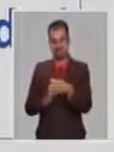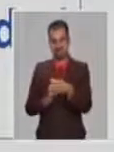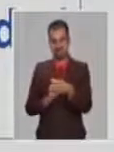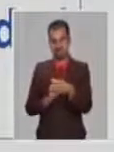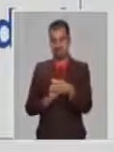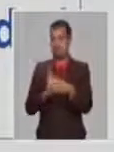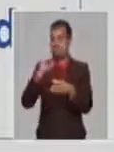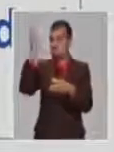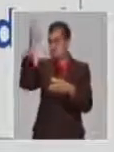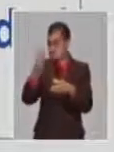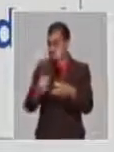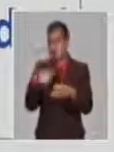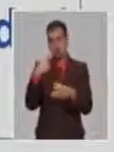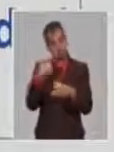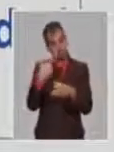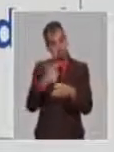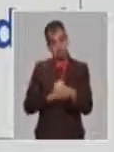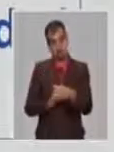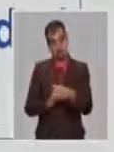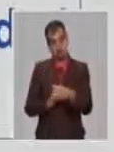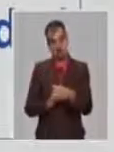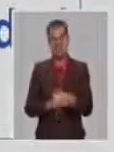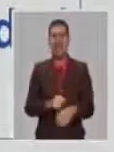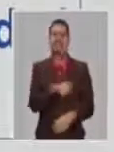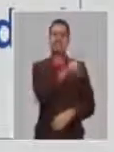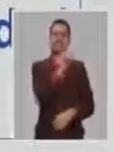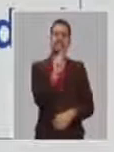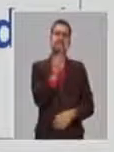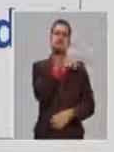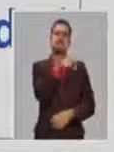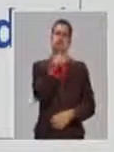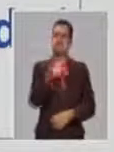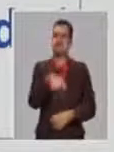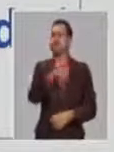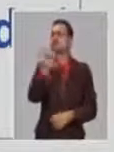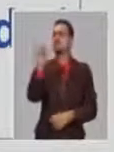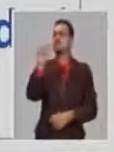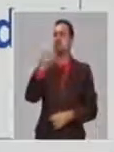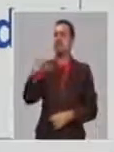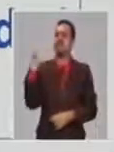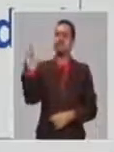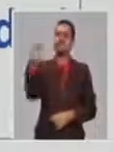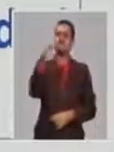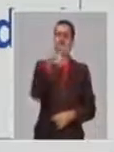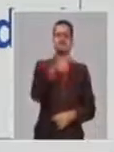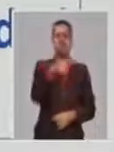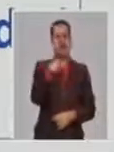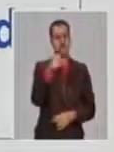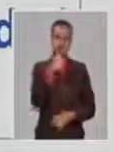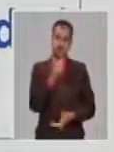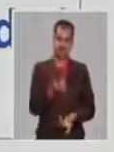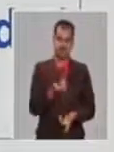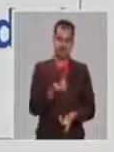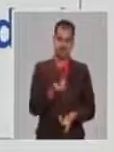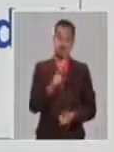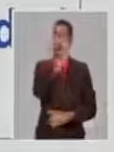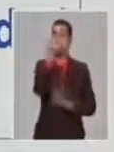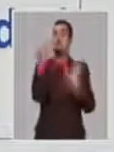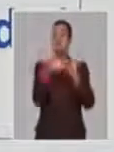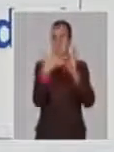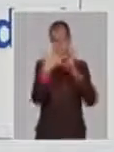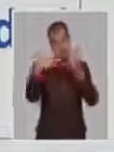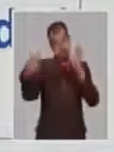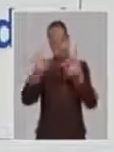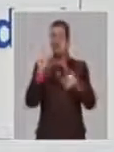un elemento muy importante, porque no es lo mismo vacunar 100, 600 que miles de personas. y por tanto la seguridad